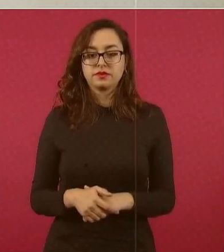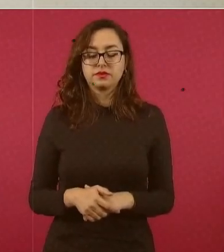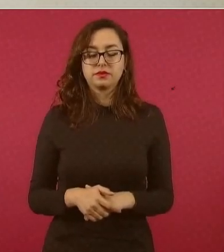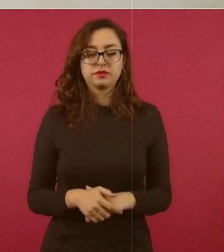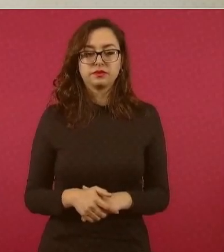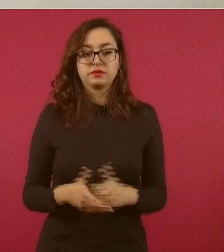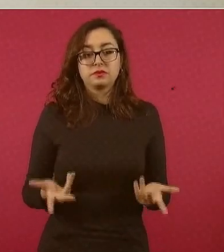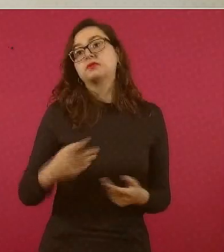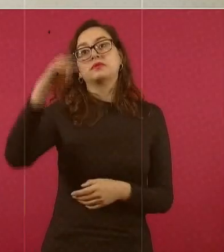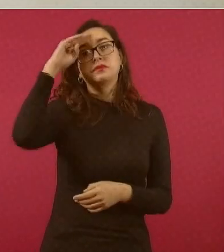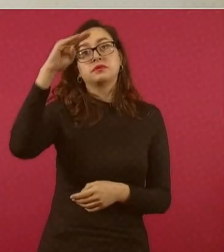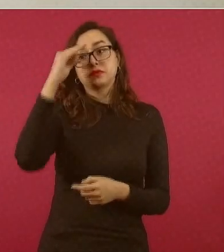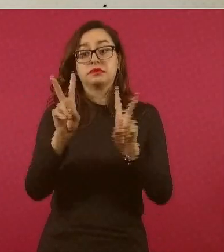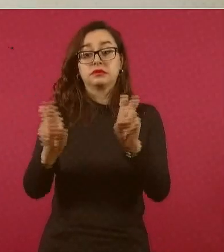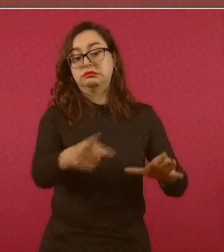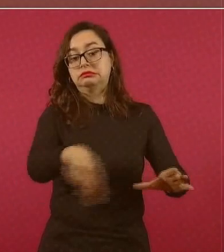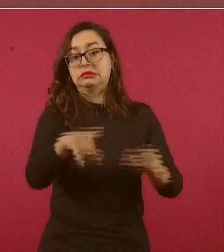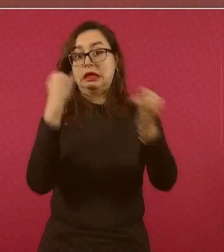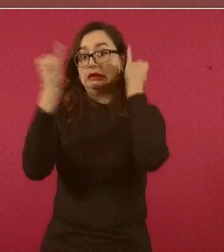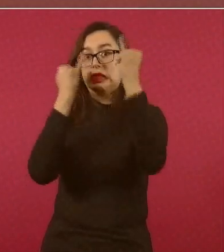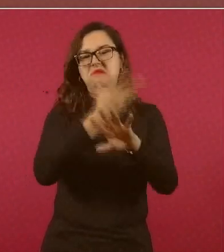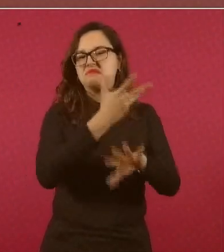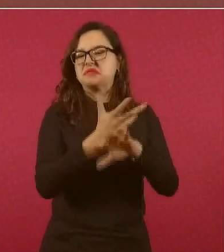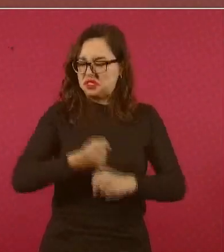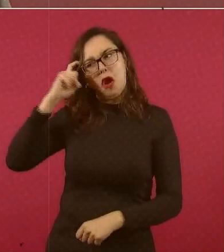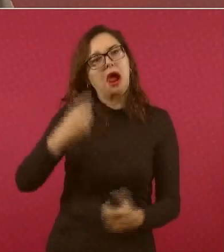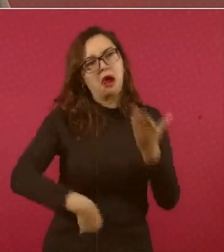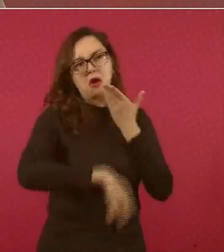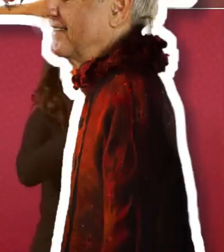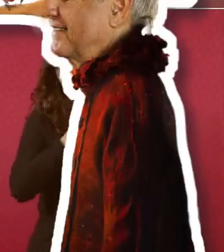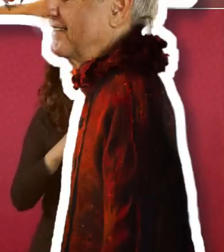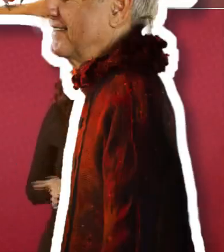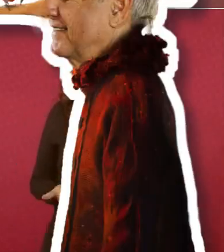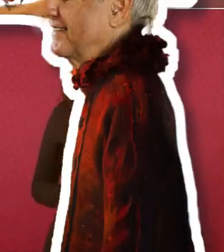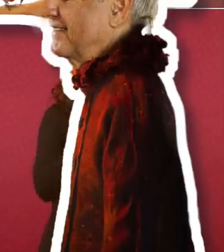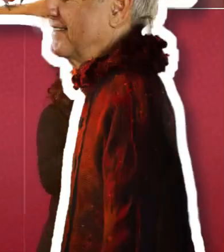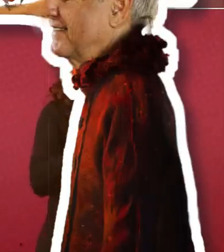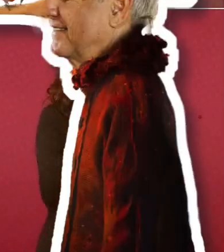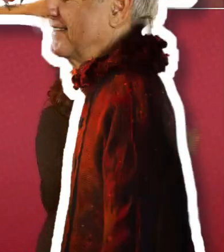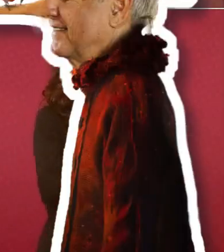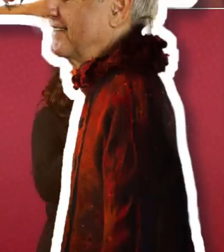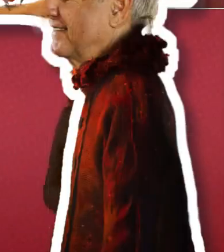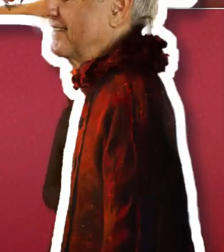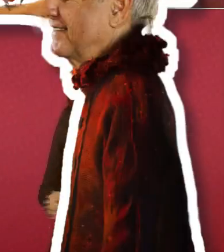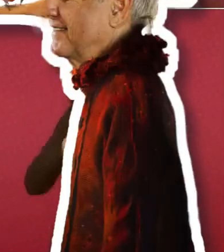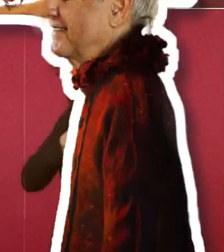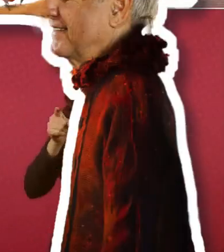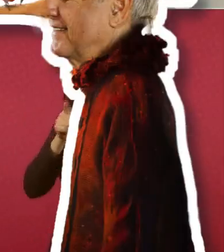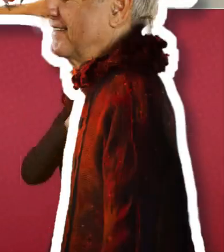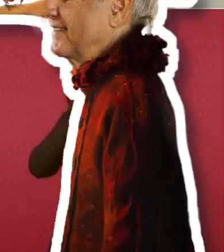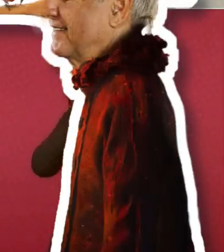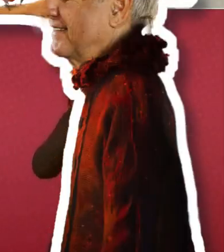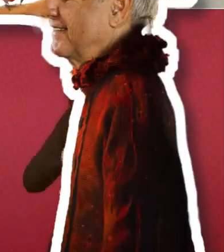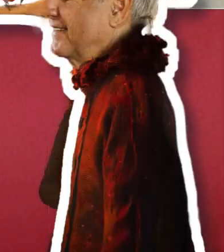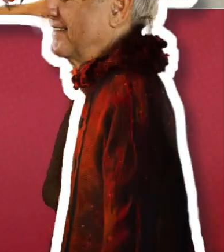conflictos por la consulta en materia energética, informamos, aclaramos, dimos a conocer nuestro punto de vista y ellos han decidido no